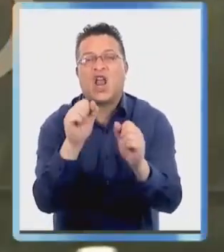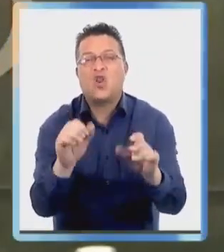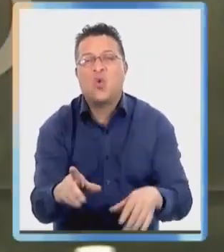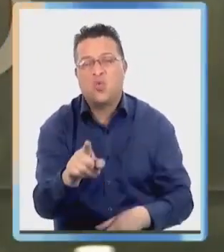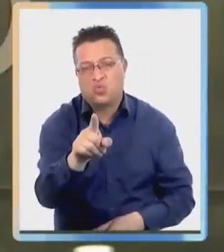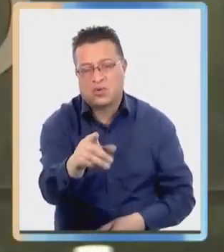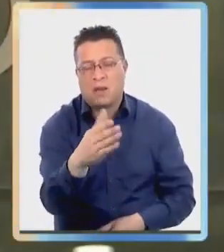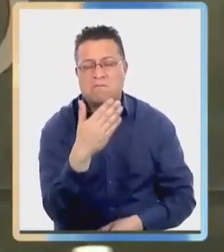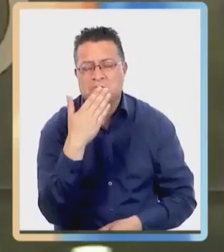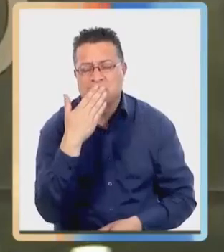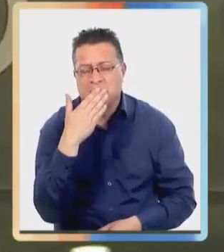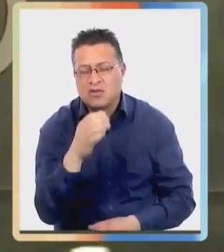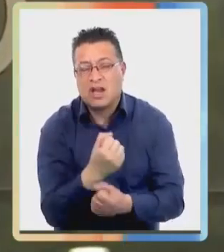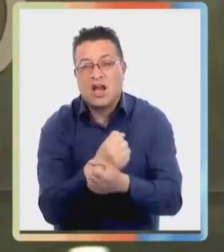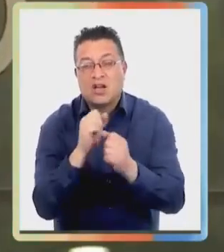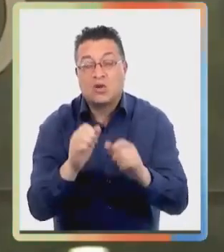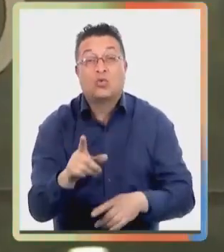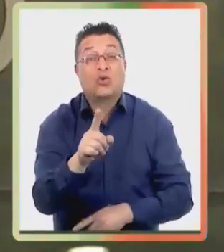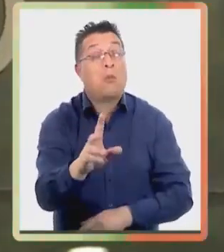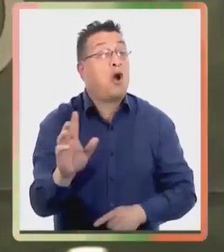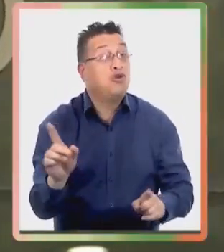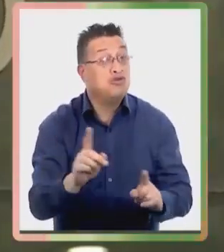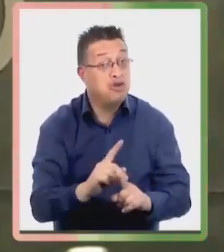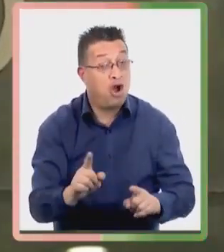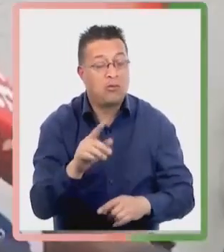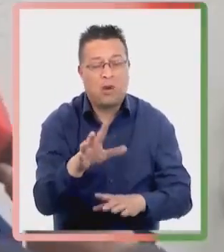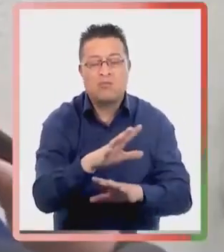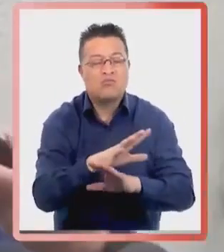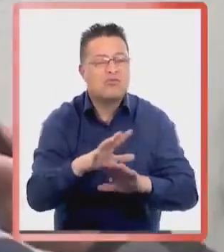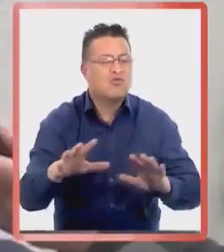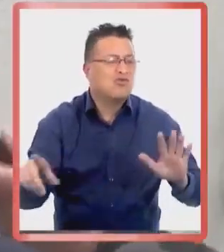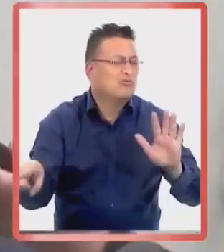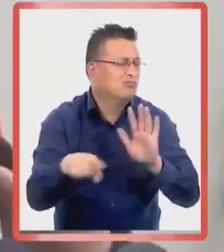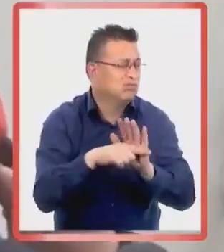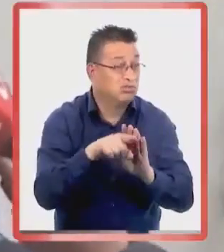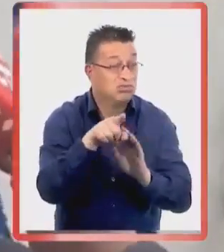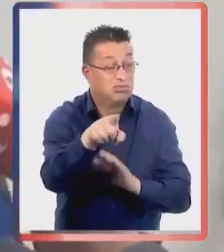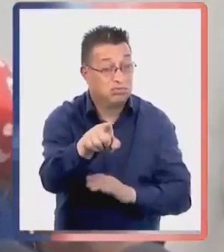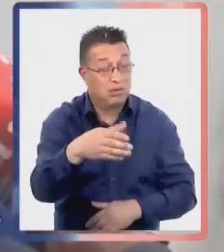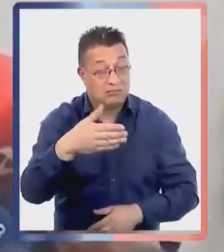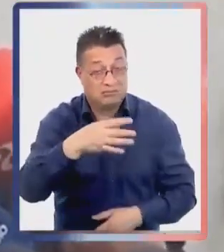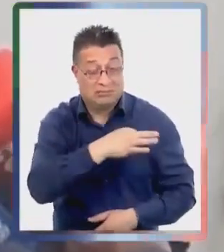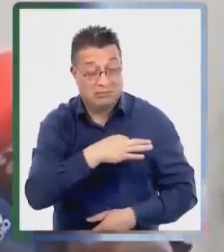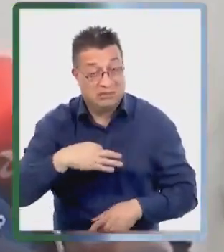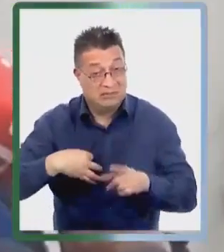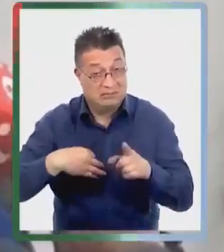ministerio. Es que creo que Netflix se quedó chico. O sea, esto es